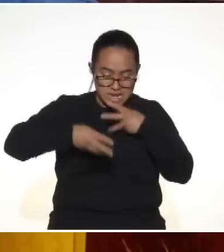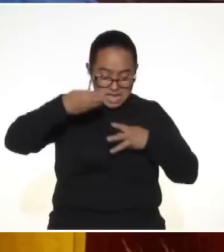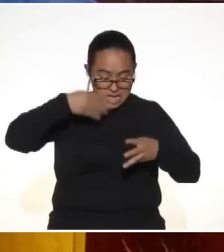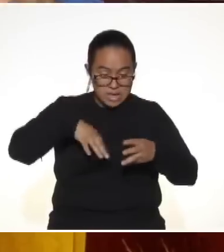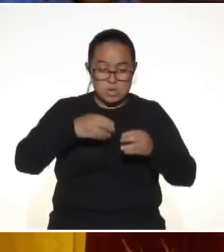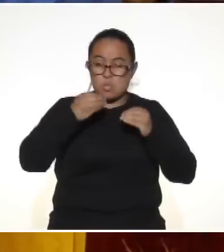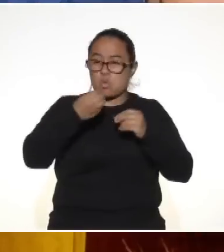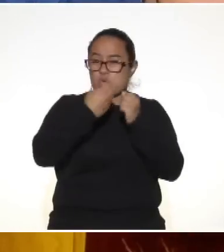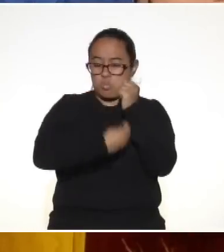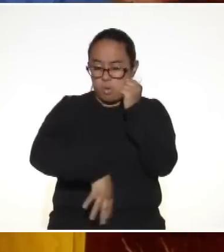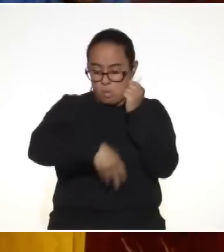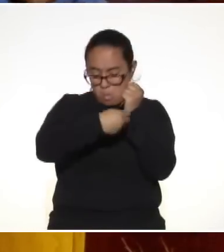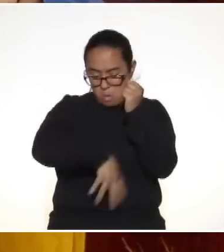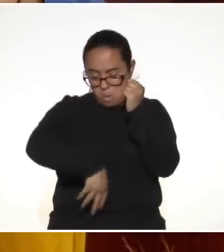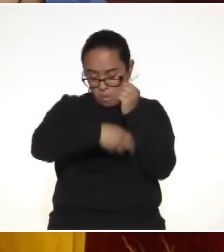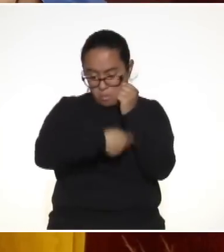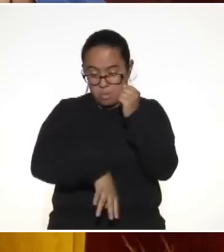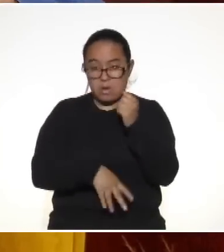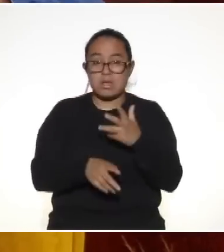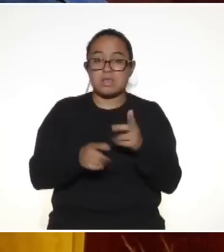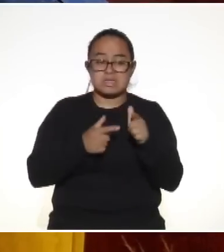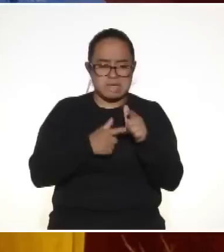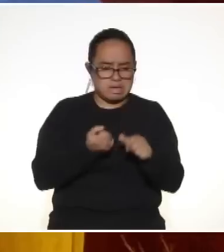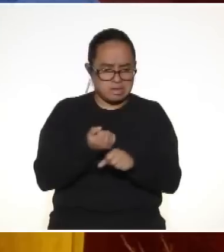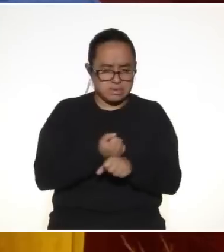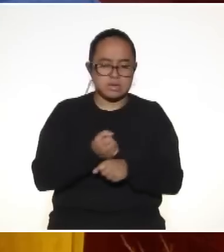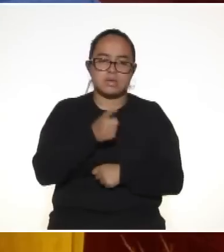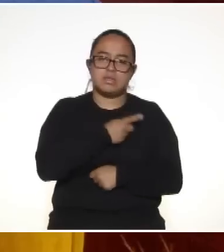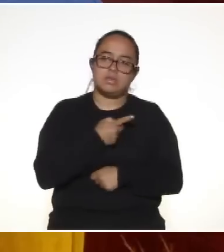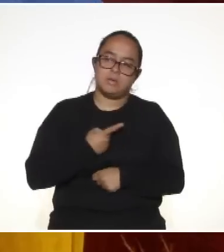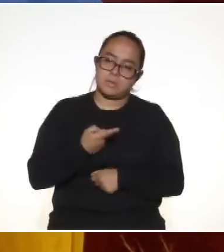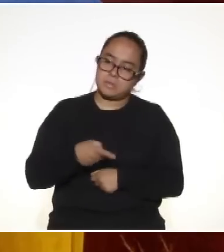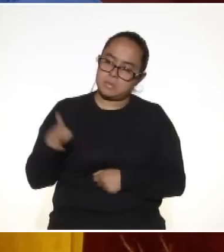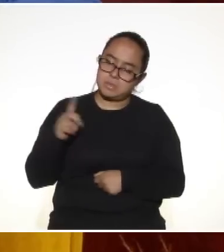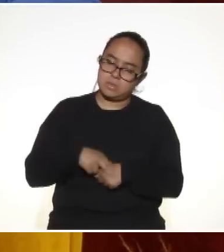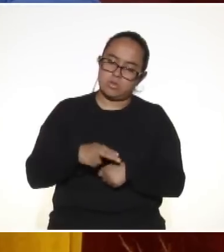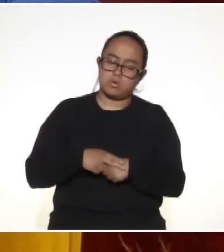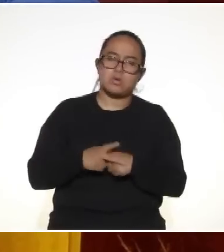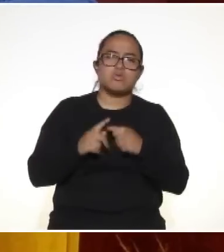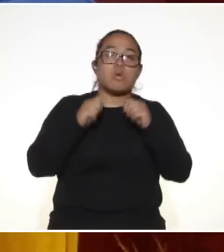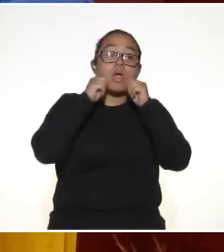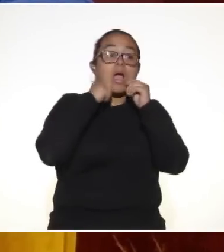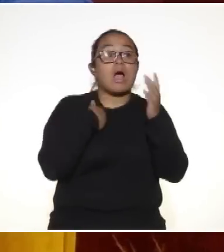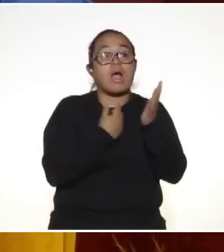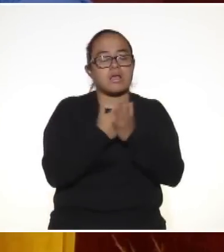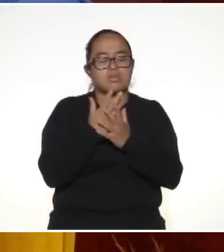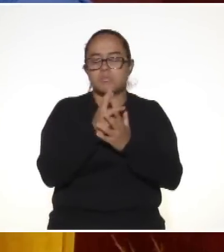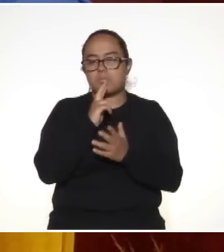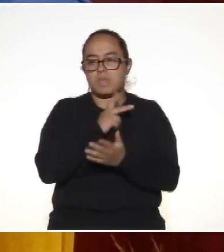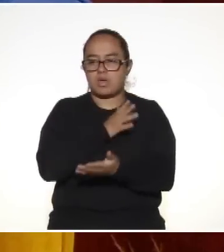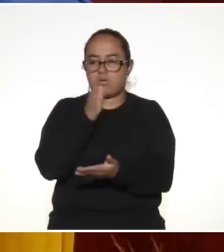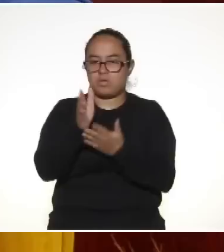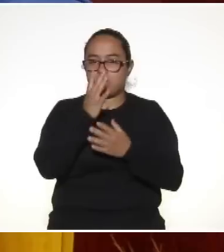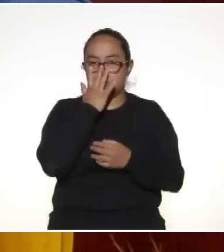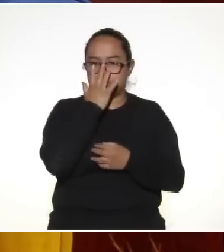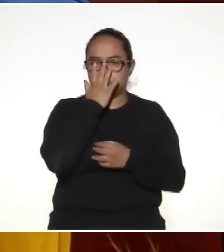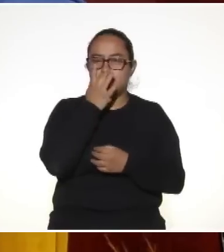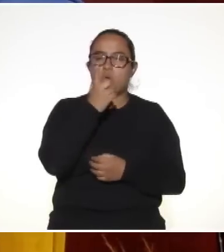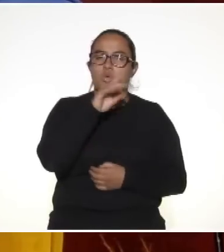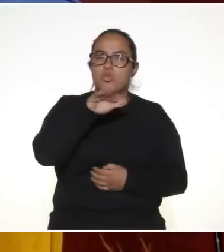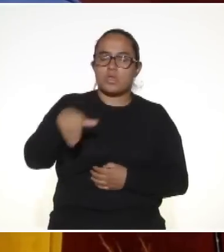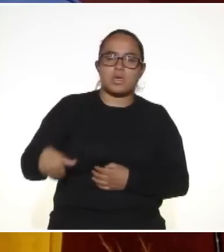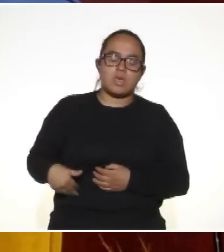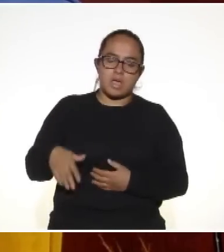en chorro o en cascada, que no paren de sangrar, váyanse al hospital. Mejor ser exagerados que quedarse y ahora, cortos. Heridas que no